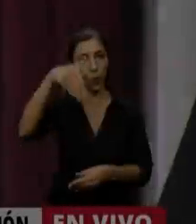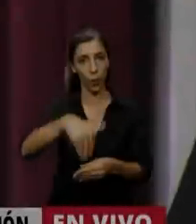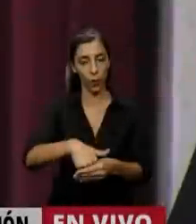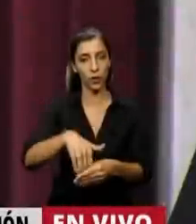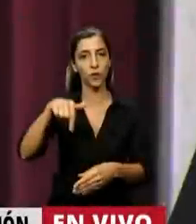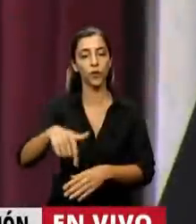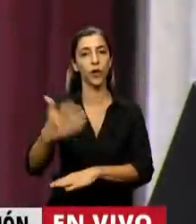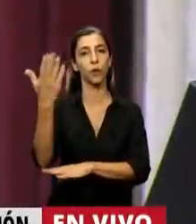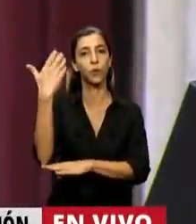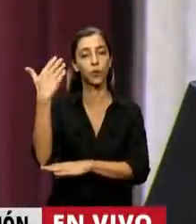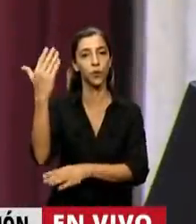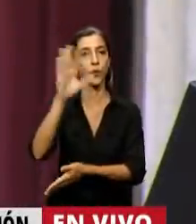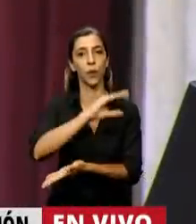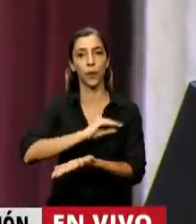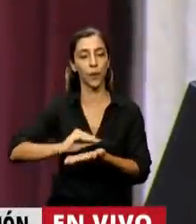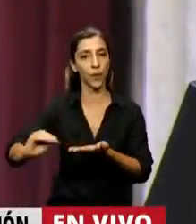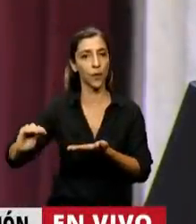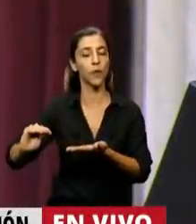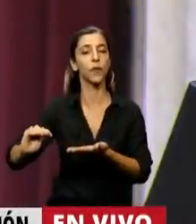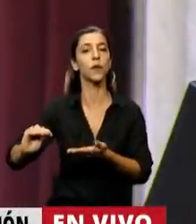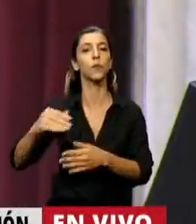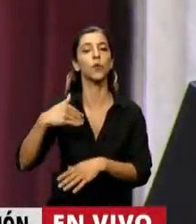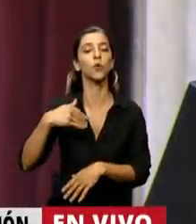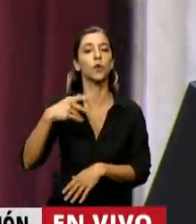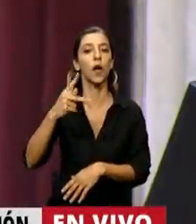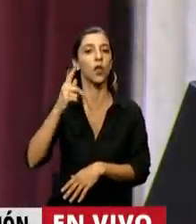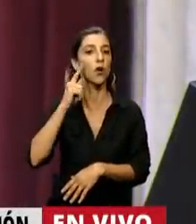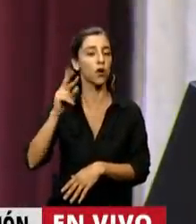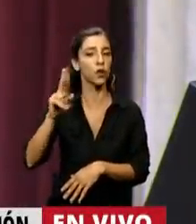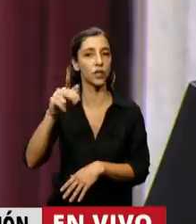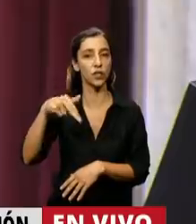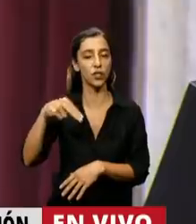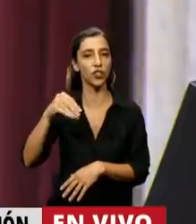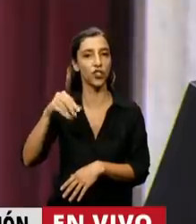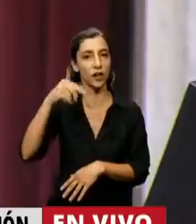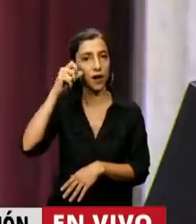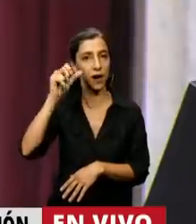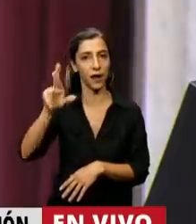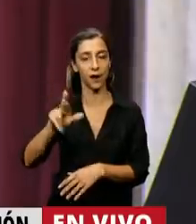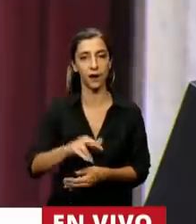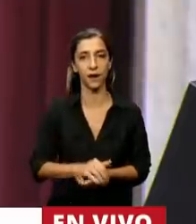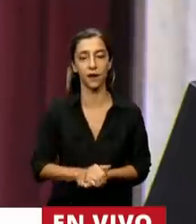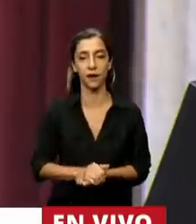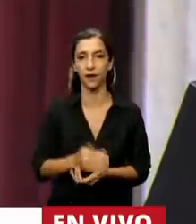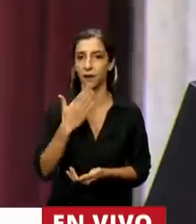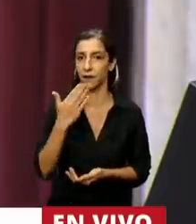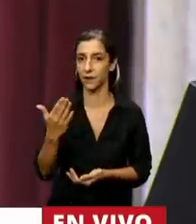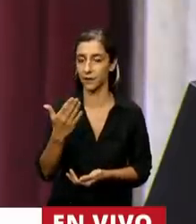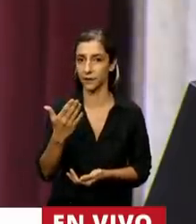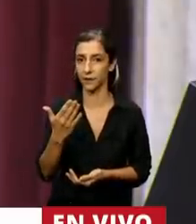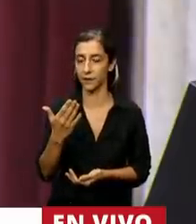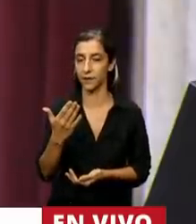en el uso de la palabra para el discurso de cierre el diputado máximo kirchner gracias